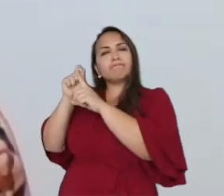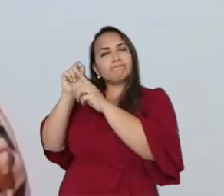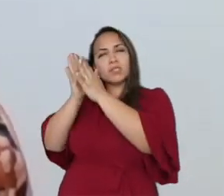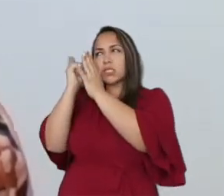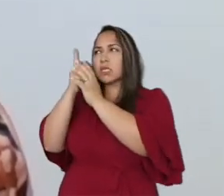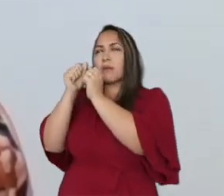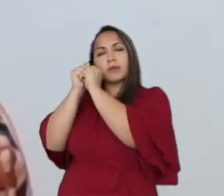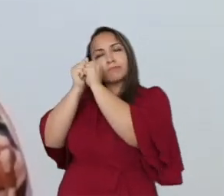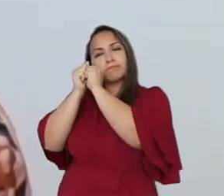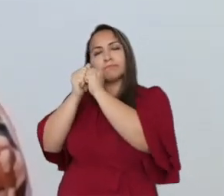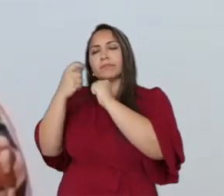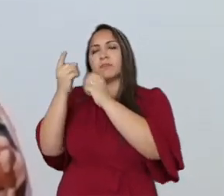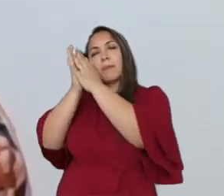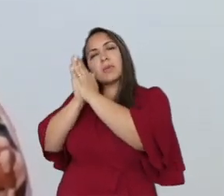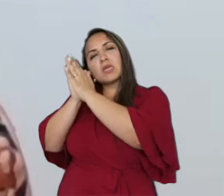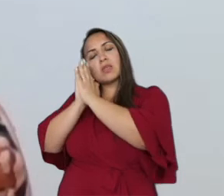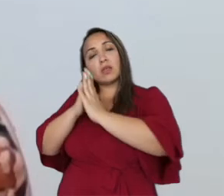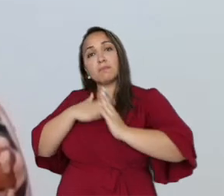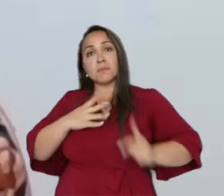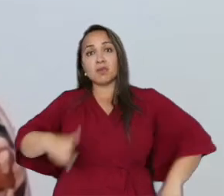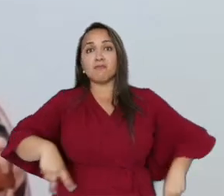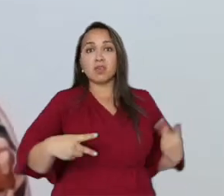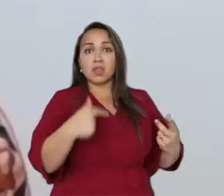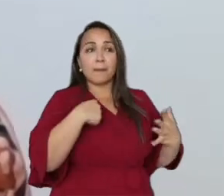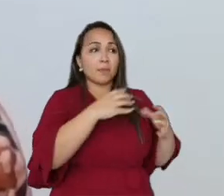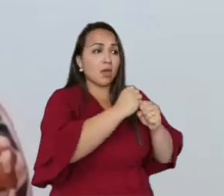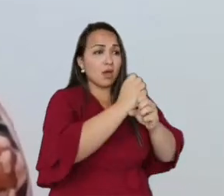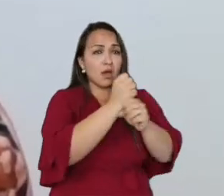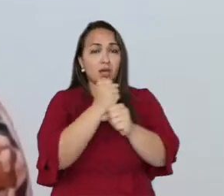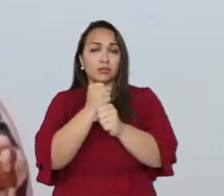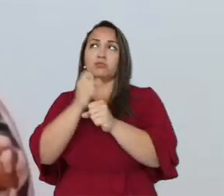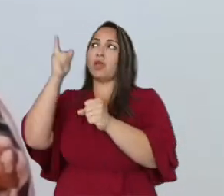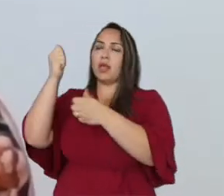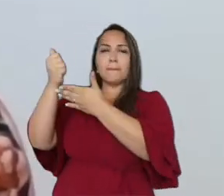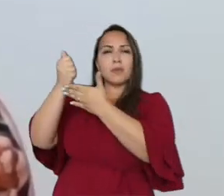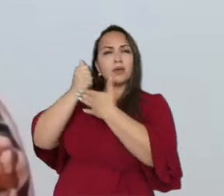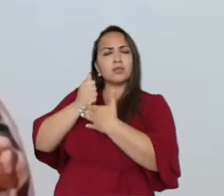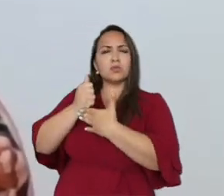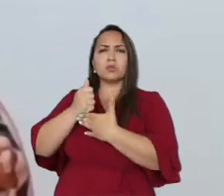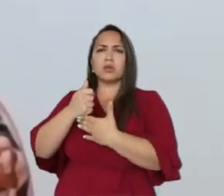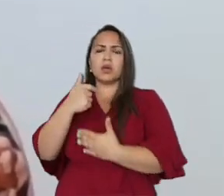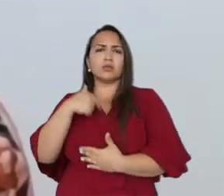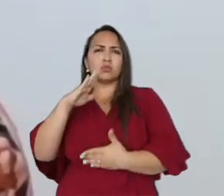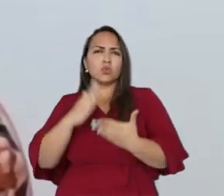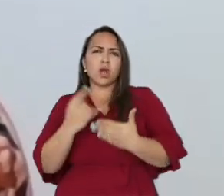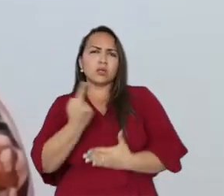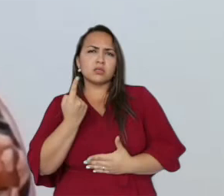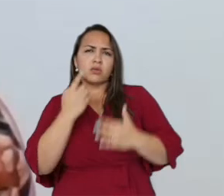Dios que a través de las cosas que yo hago, que me ayude a no quedarme solo en